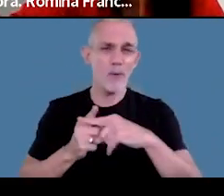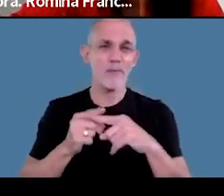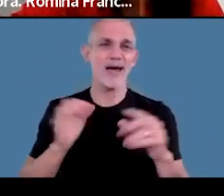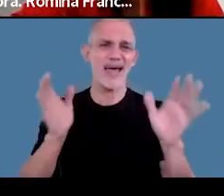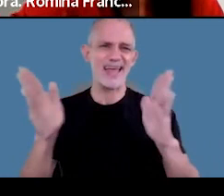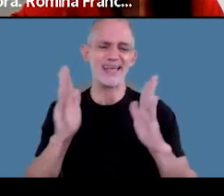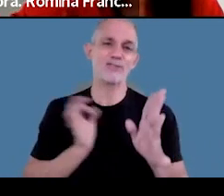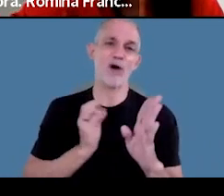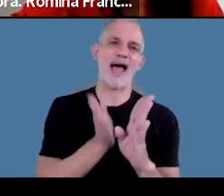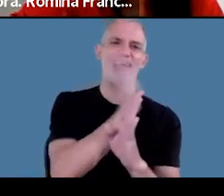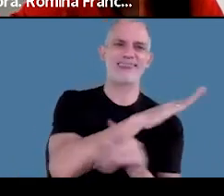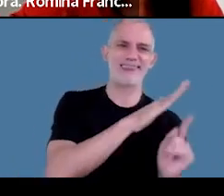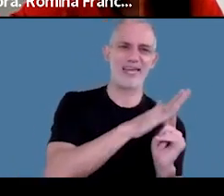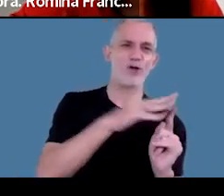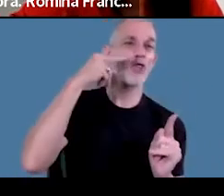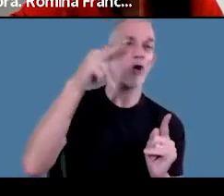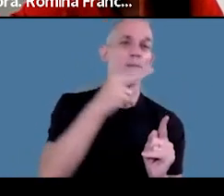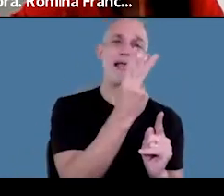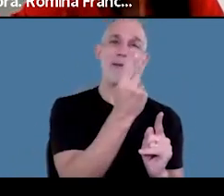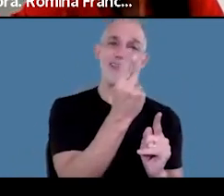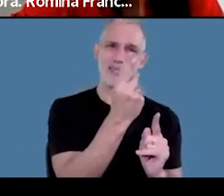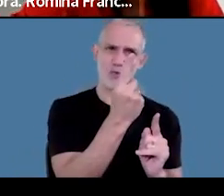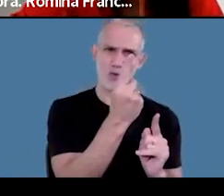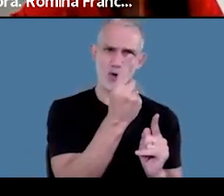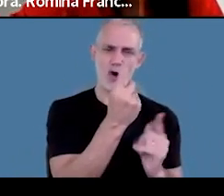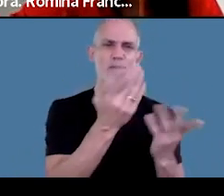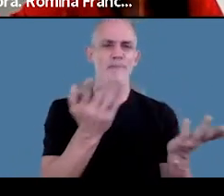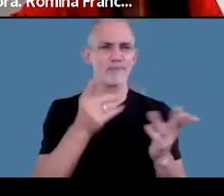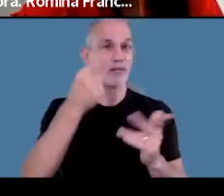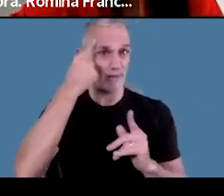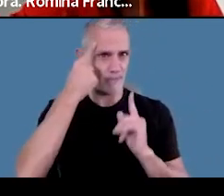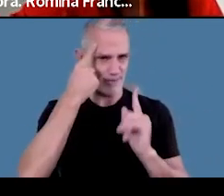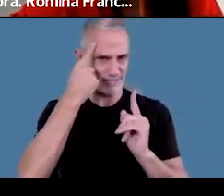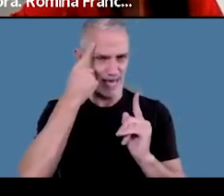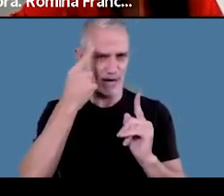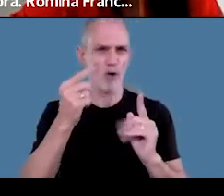del ejercicio 2021. Tener muy en cuenta eso.